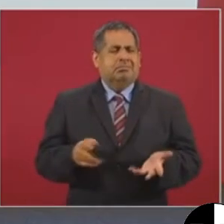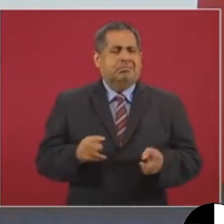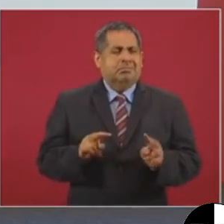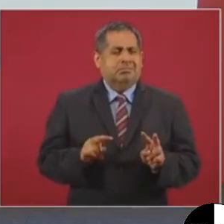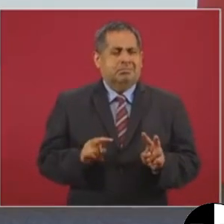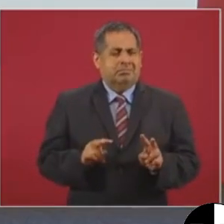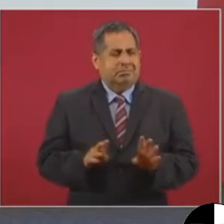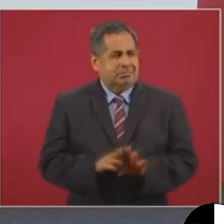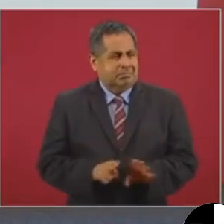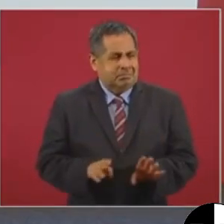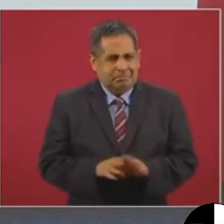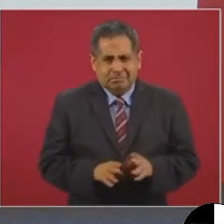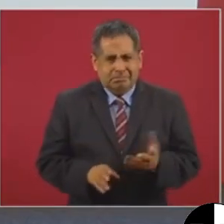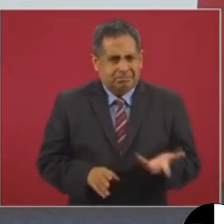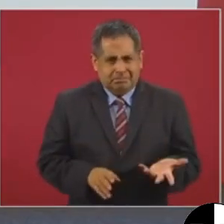¿Cómo se explica?